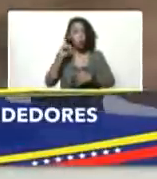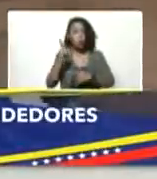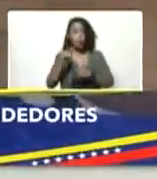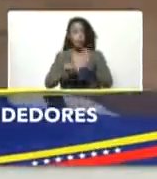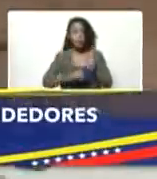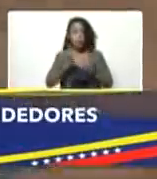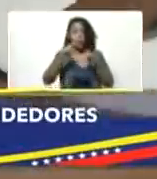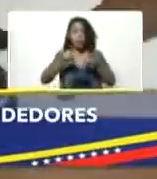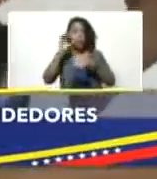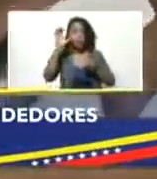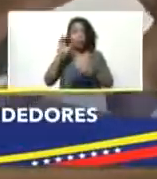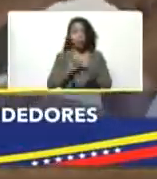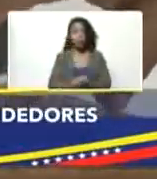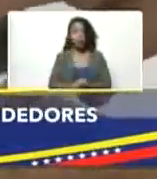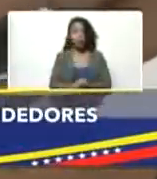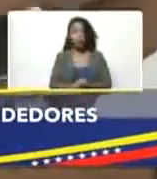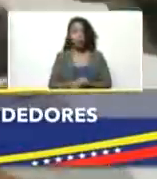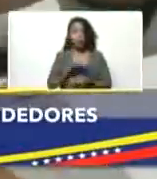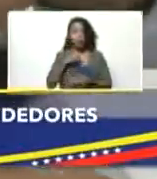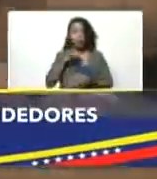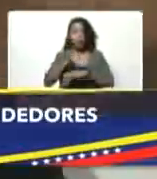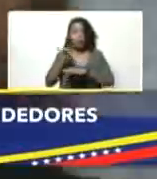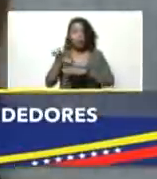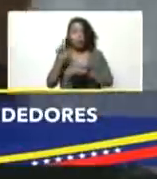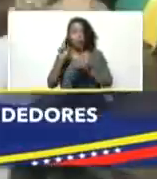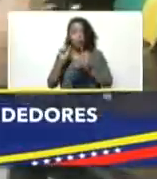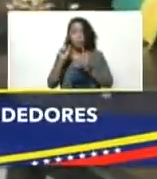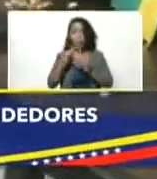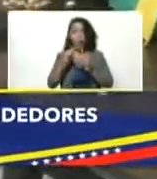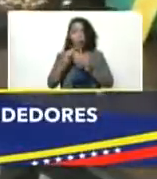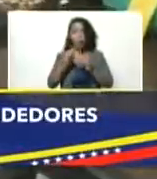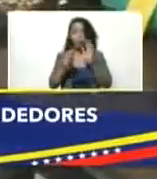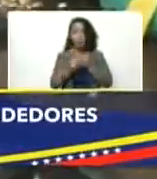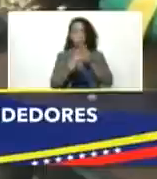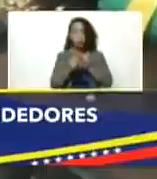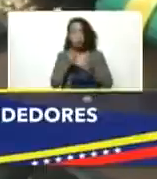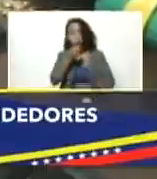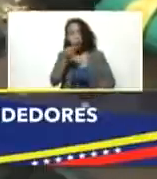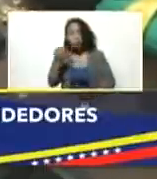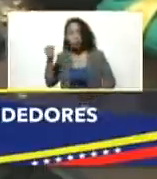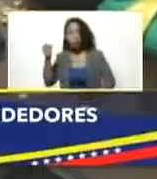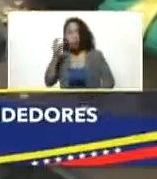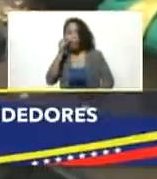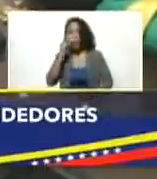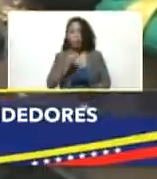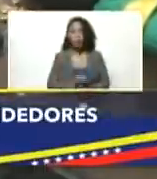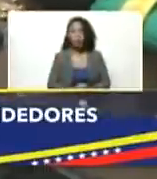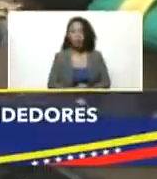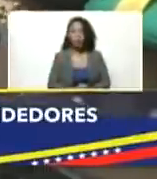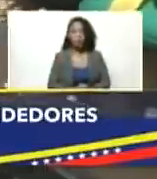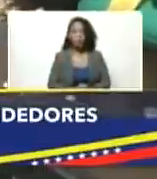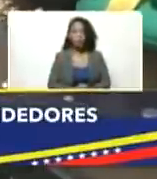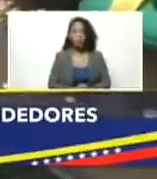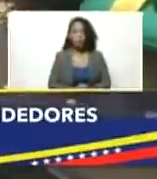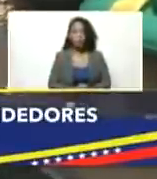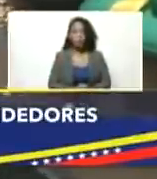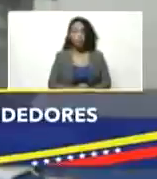sentido, pues, dejo la palabra al viceministro Román Maniglia.